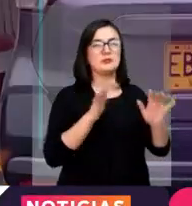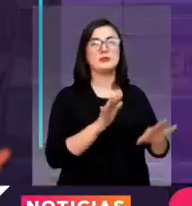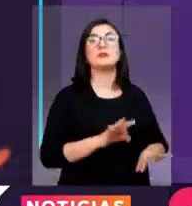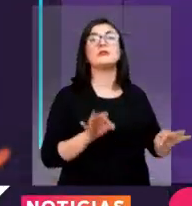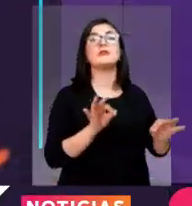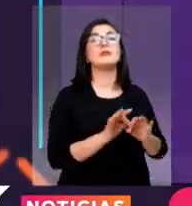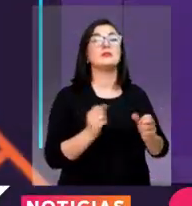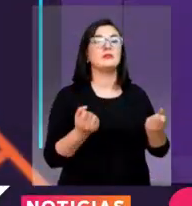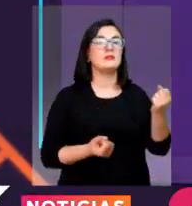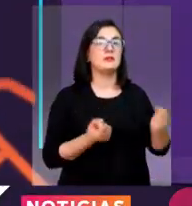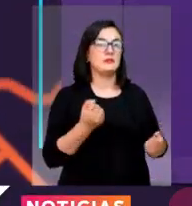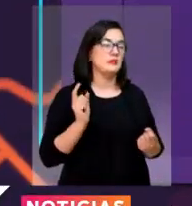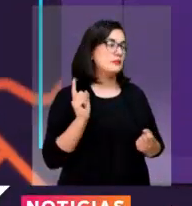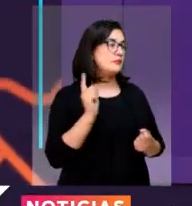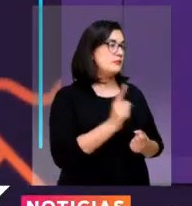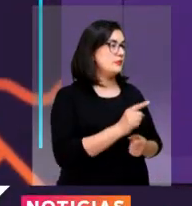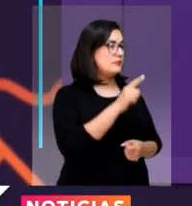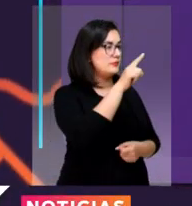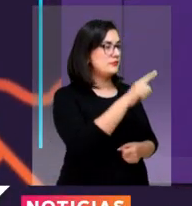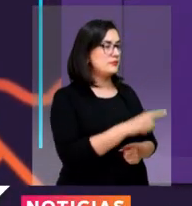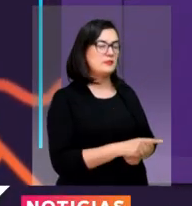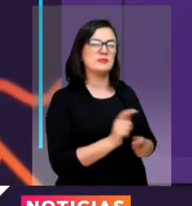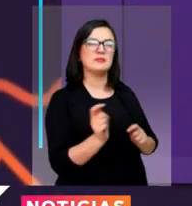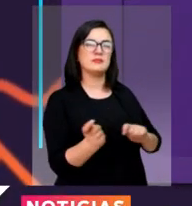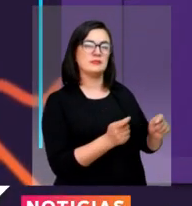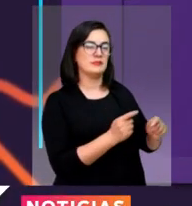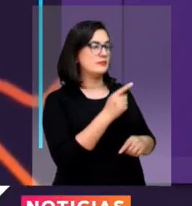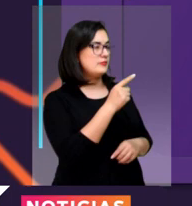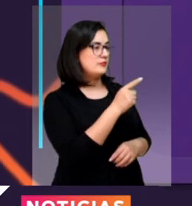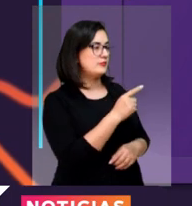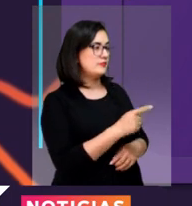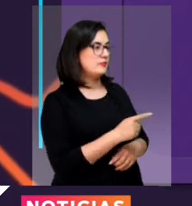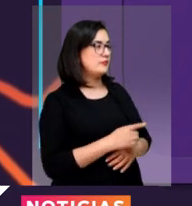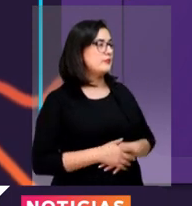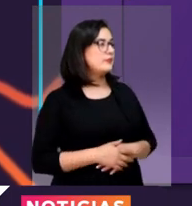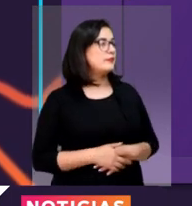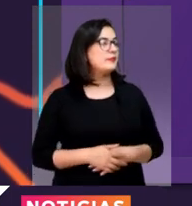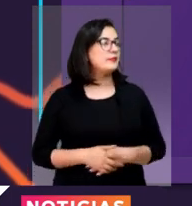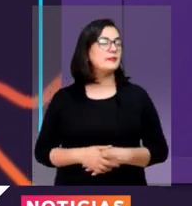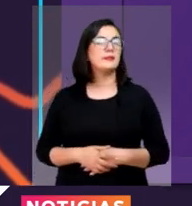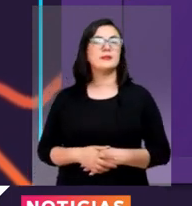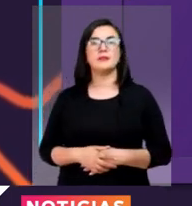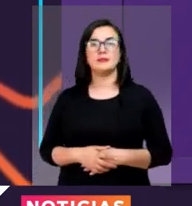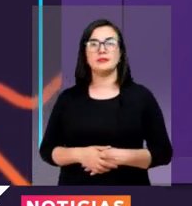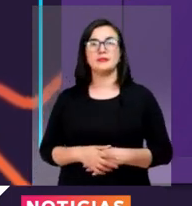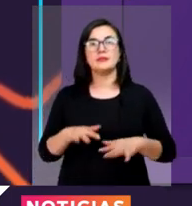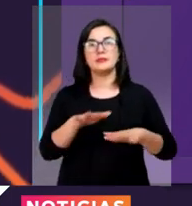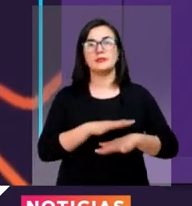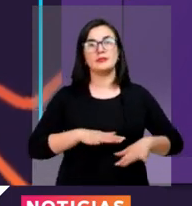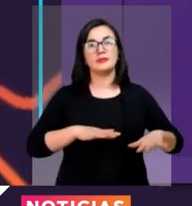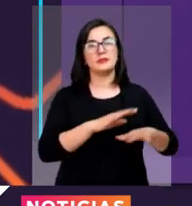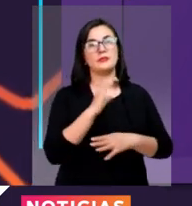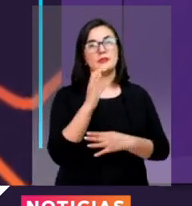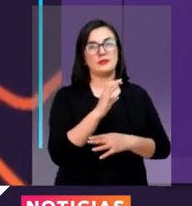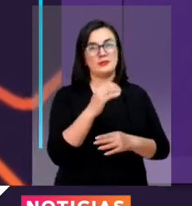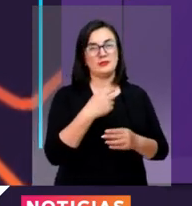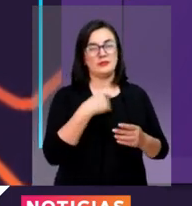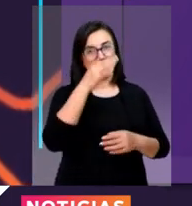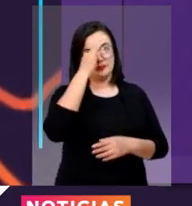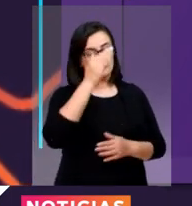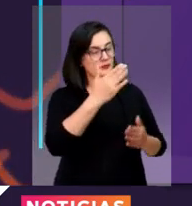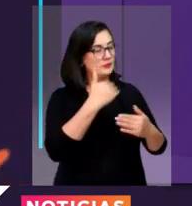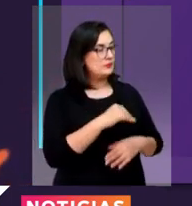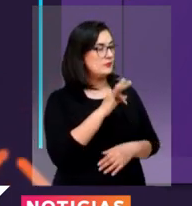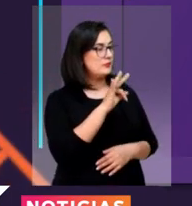vehículo. Documentos de identificación terminados en 0, 1 y 2 deben asistir a la Clínica Colombia, 3 y 4 al Hospital